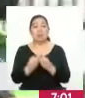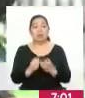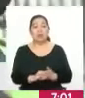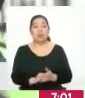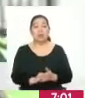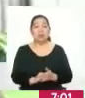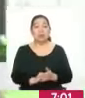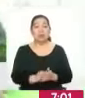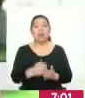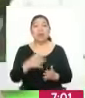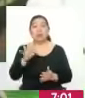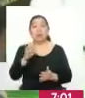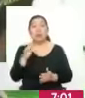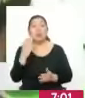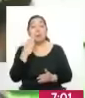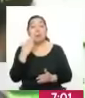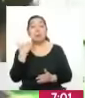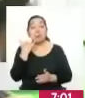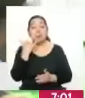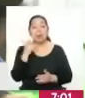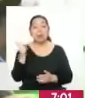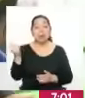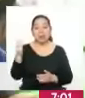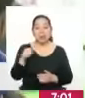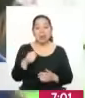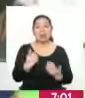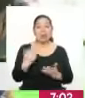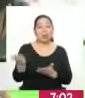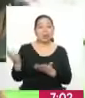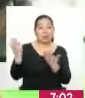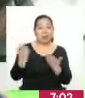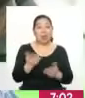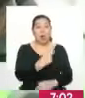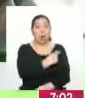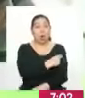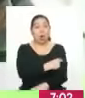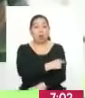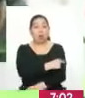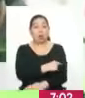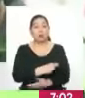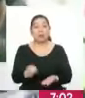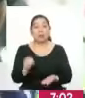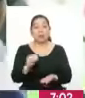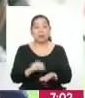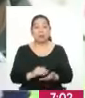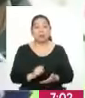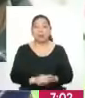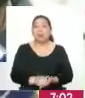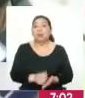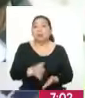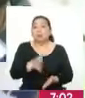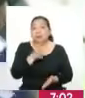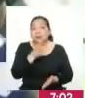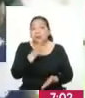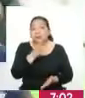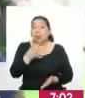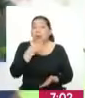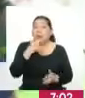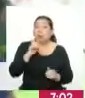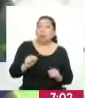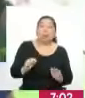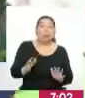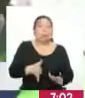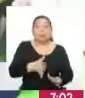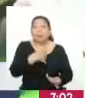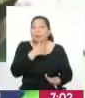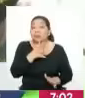Y bueno, ya se comunicó con sus padres y de ahí la han traído acá a los hospitales. ¿Podría leer nuevamente el diagnóstico? No se sabe si la han dopado, no, eso va a ser